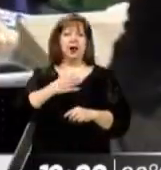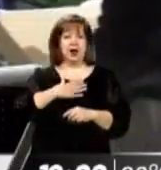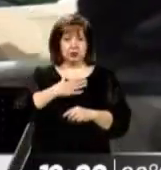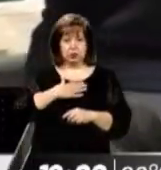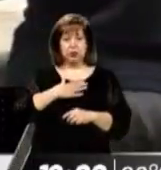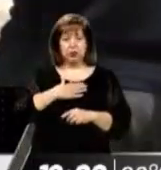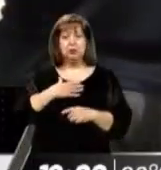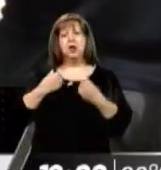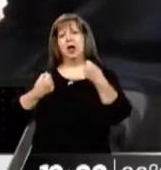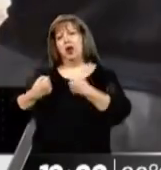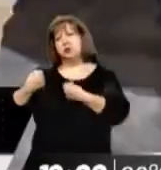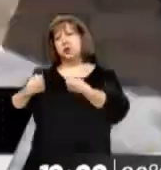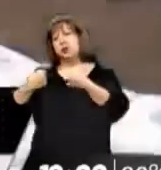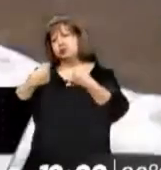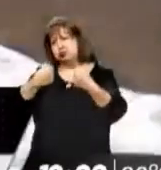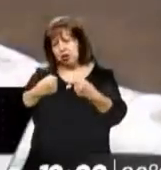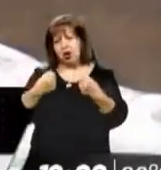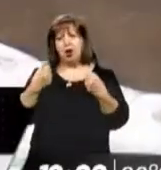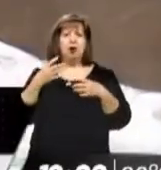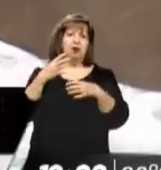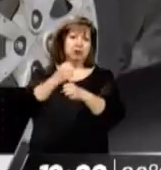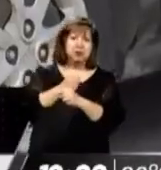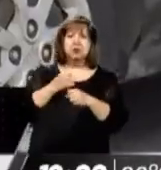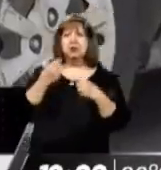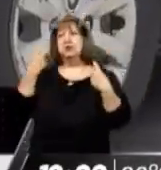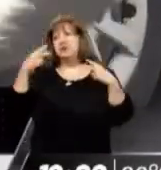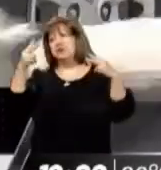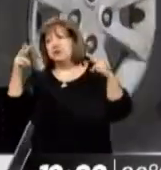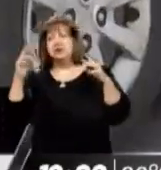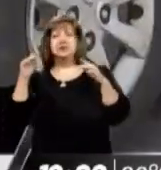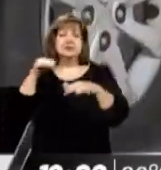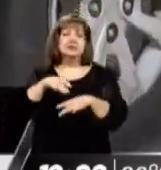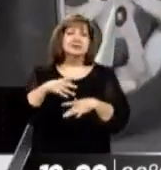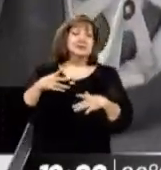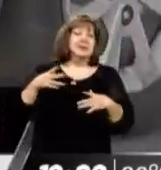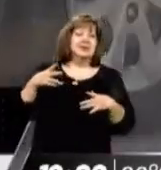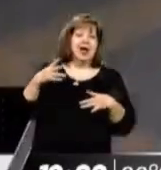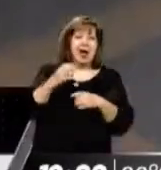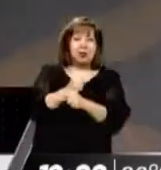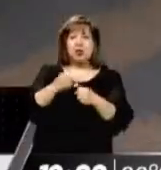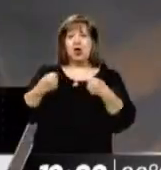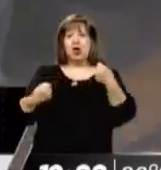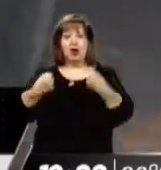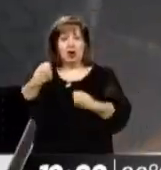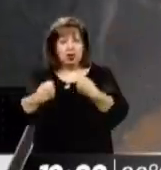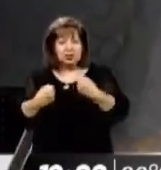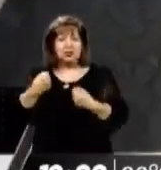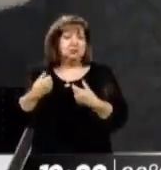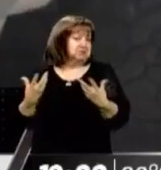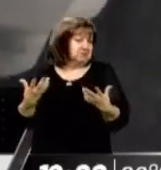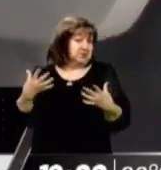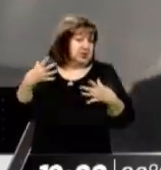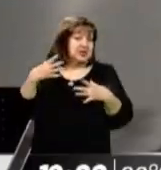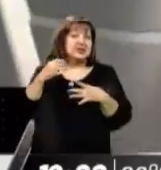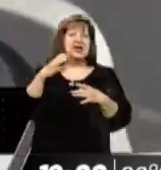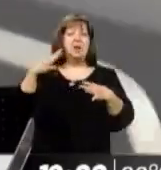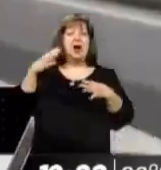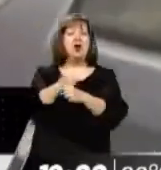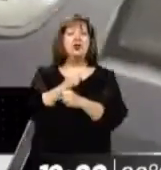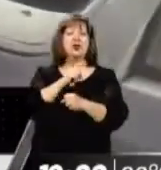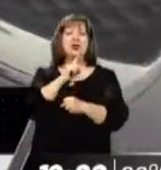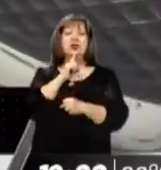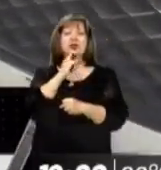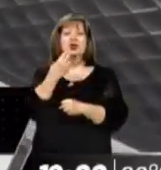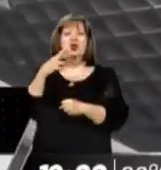nos conviene venir como de paseo y comprar cositas y llevarnos. Llegan en vehículos particulares, en micros, de tour, de compras.